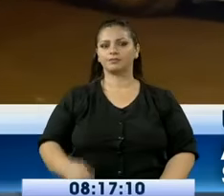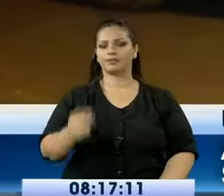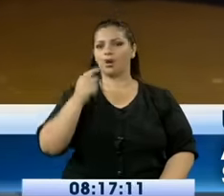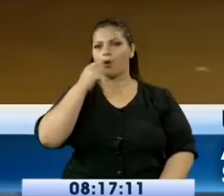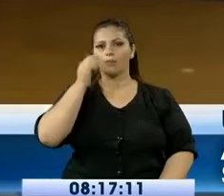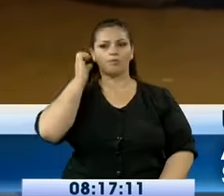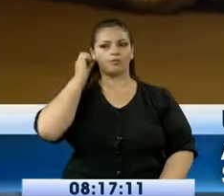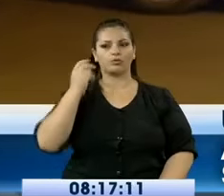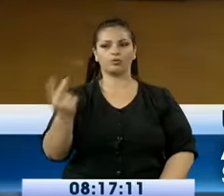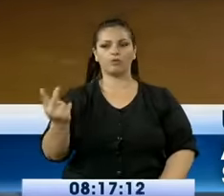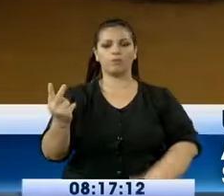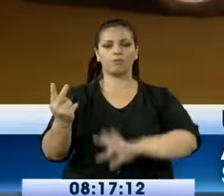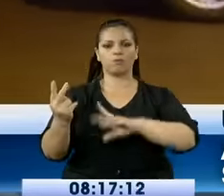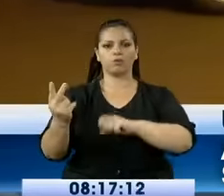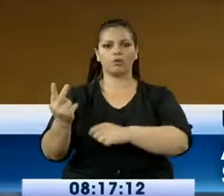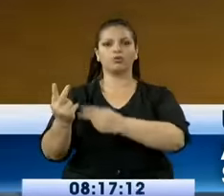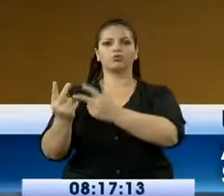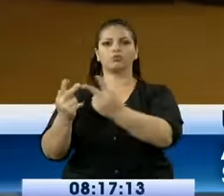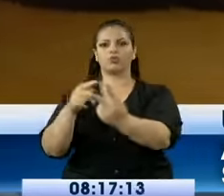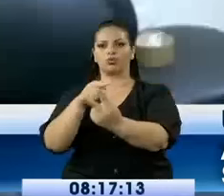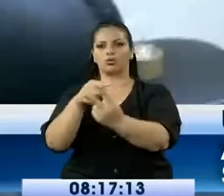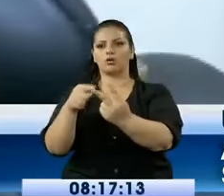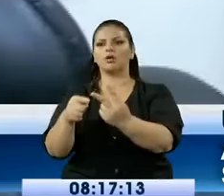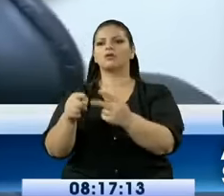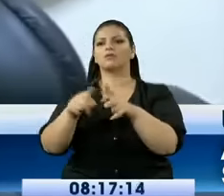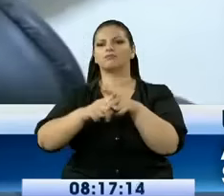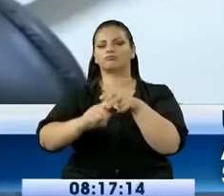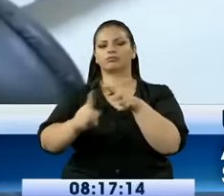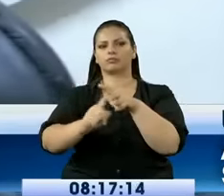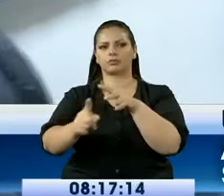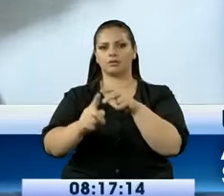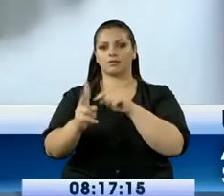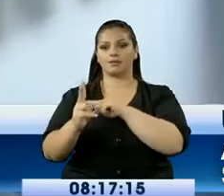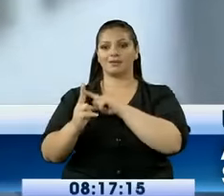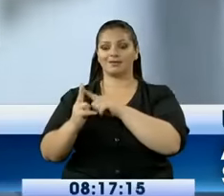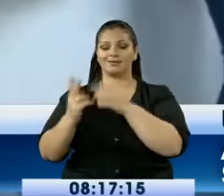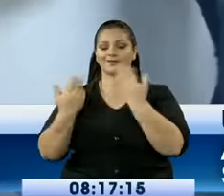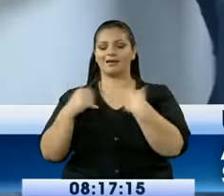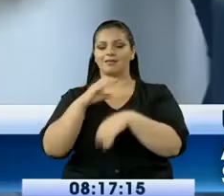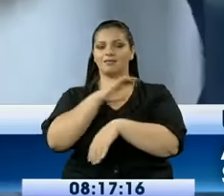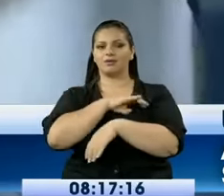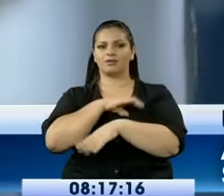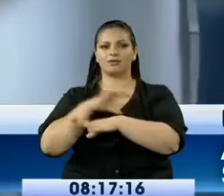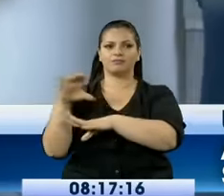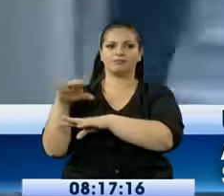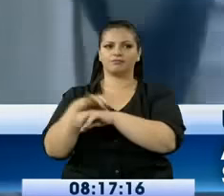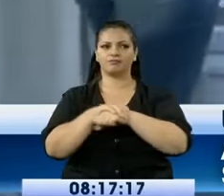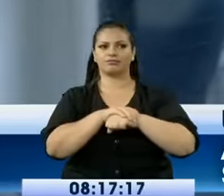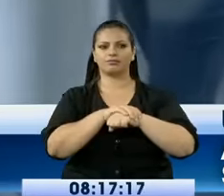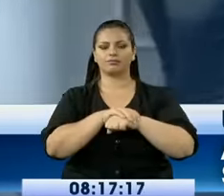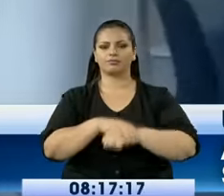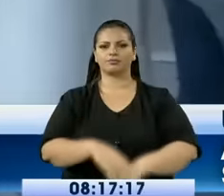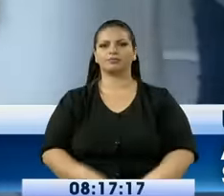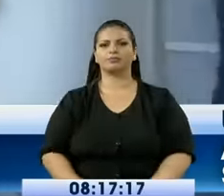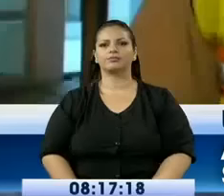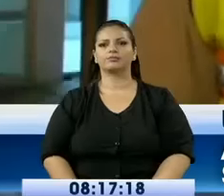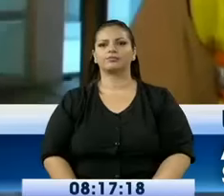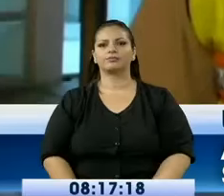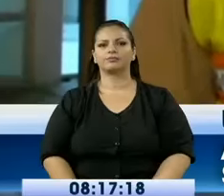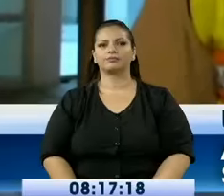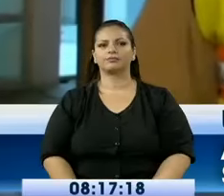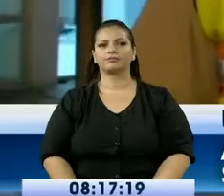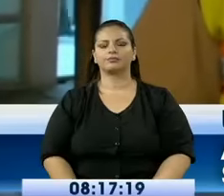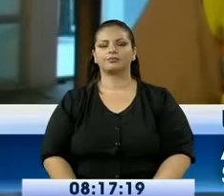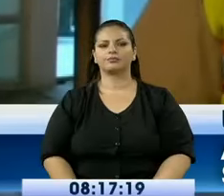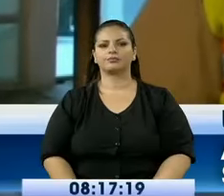lograron huir de la policía. No así el hombre y la mujer, que fueron atrapados tras una gran persecución. Y es